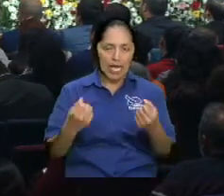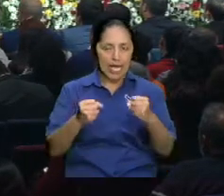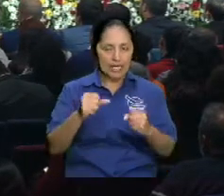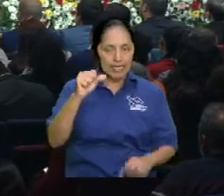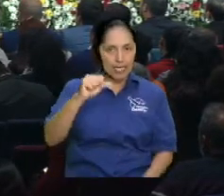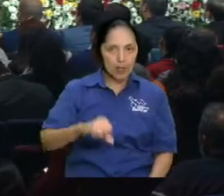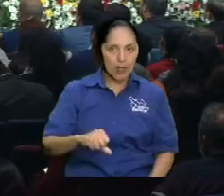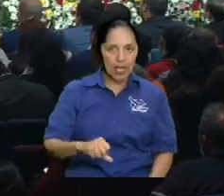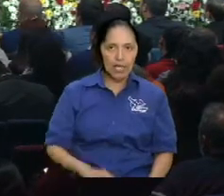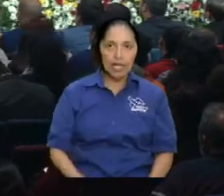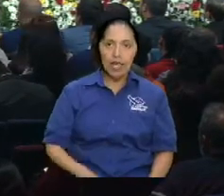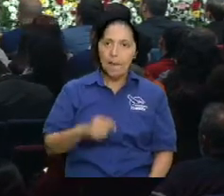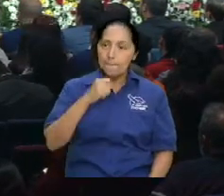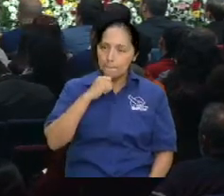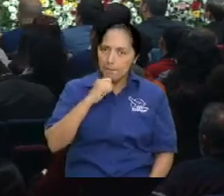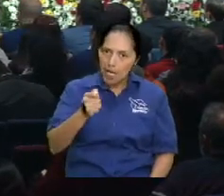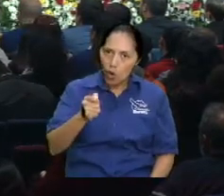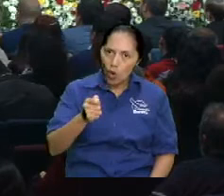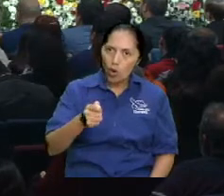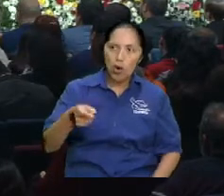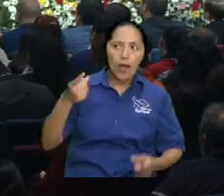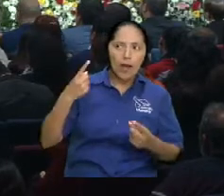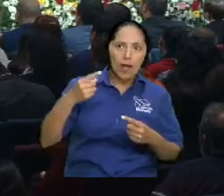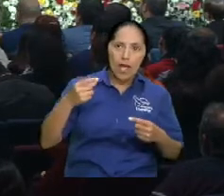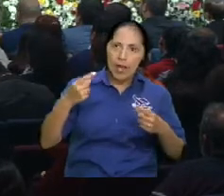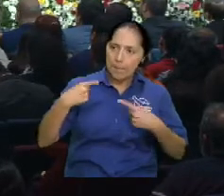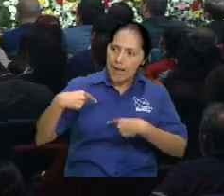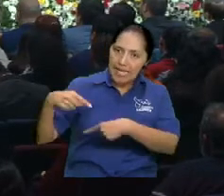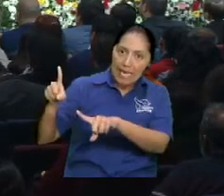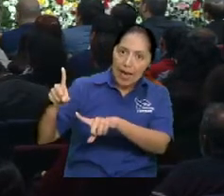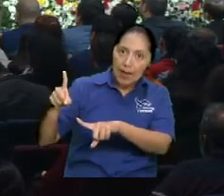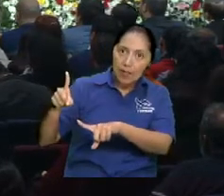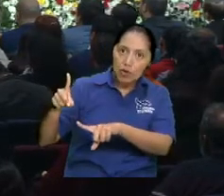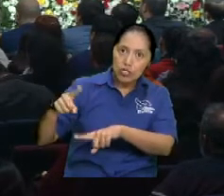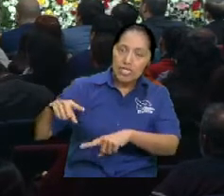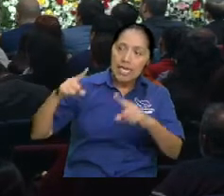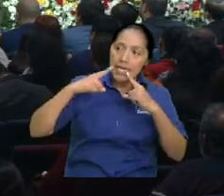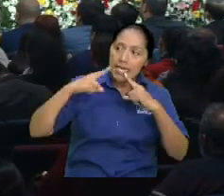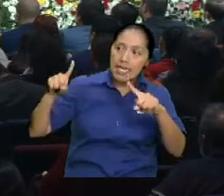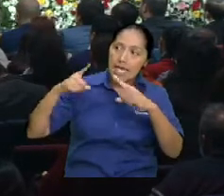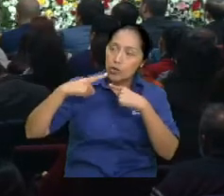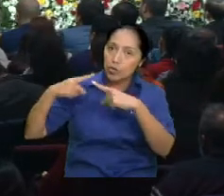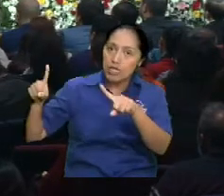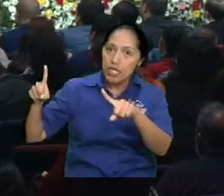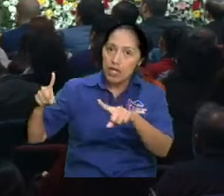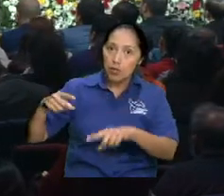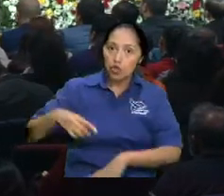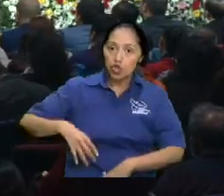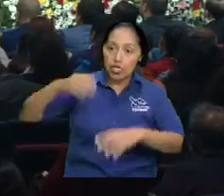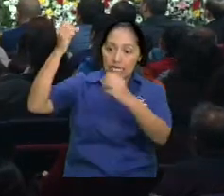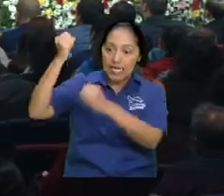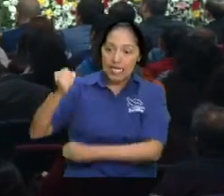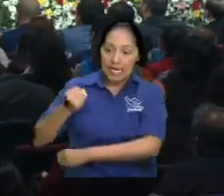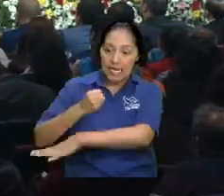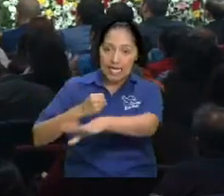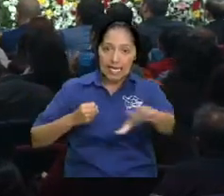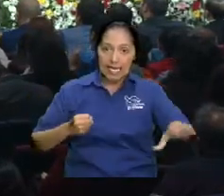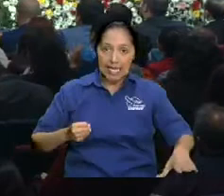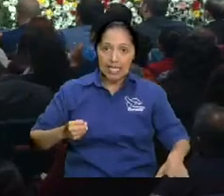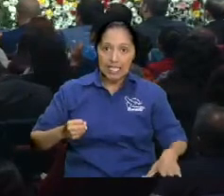y no les creían. Pero ya cuando se evidenció, usted sabe el resto de la historia. El punto central es que